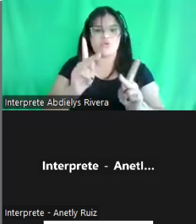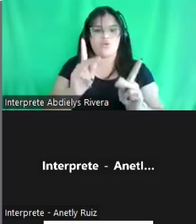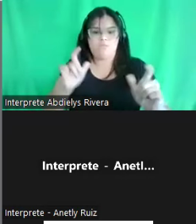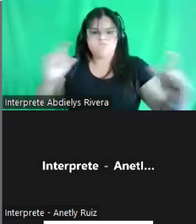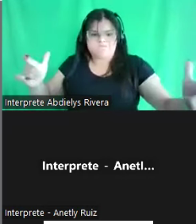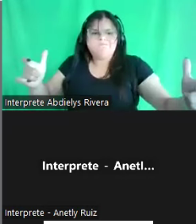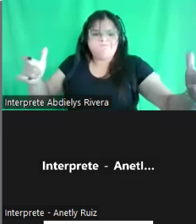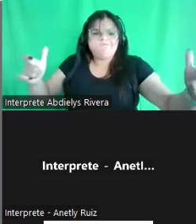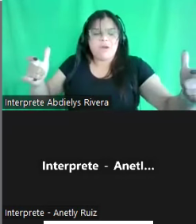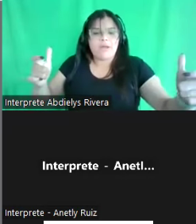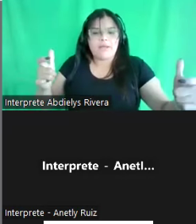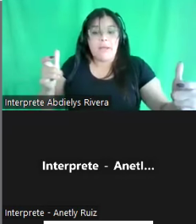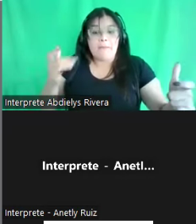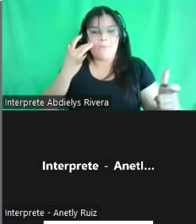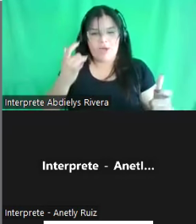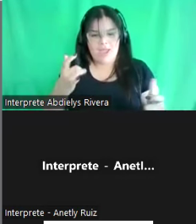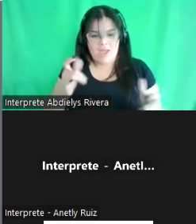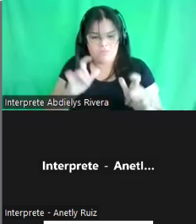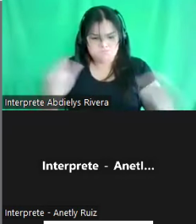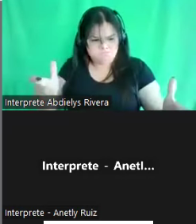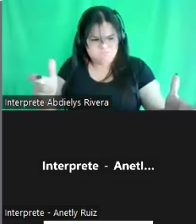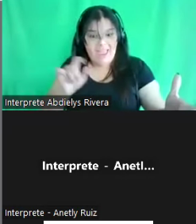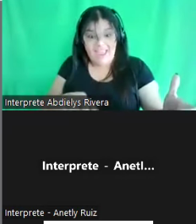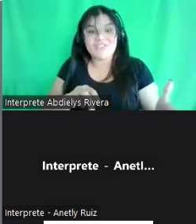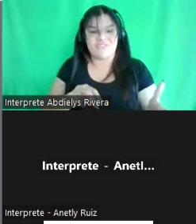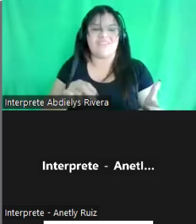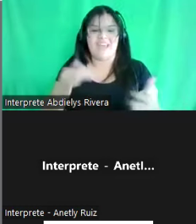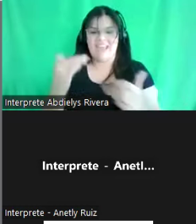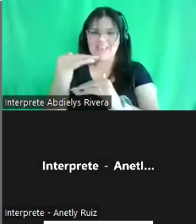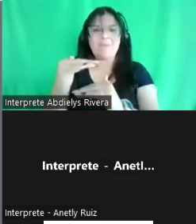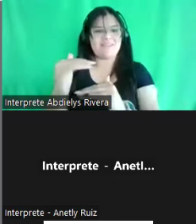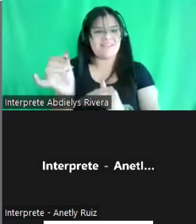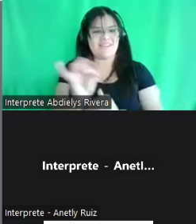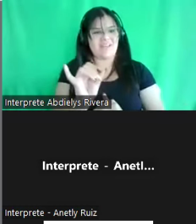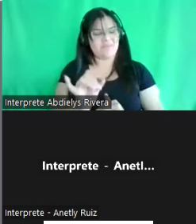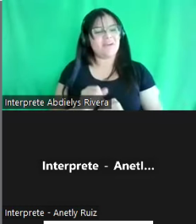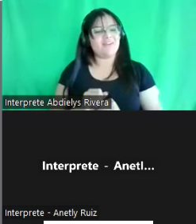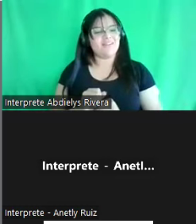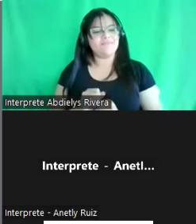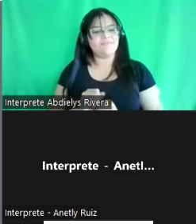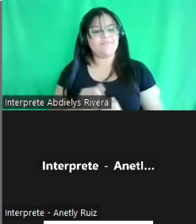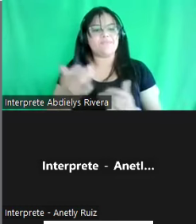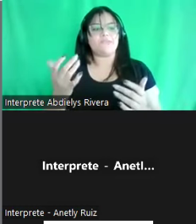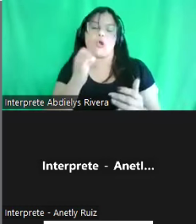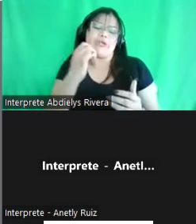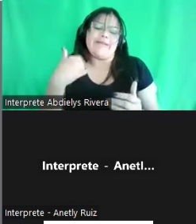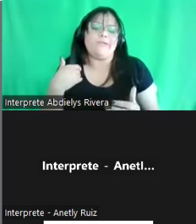Y no tengo las estadísticas de obesidad en Puerto Rico, pero quiero que sepan que es más común de lo normal. Yo, anterior a trabajar